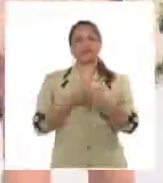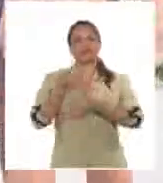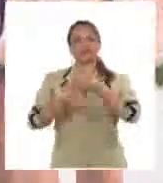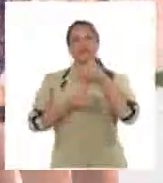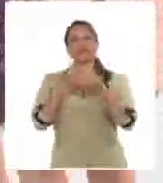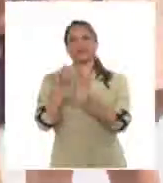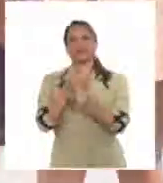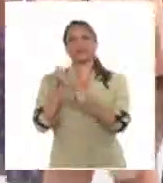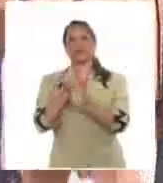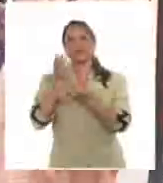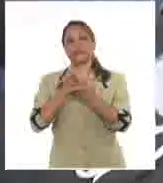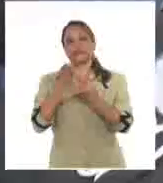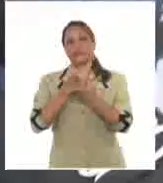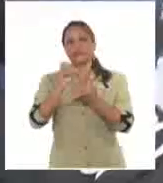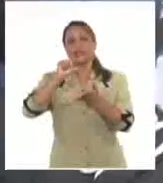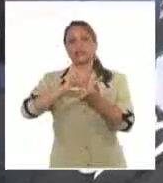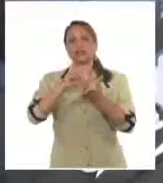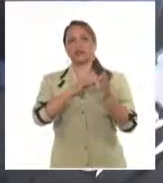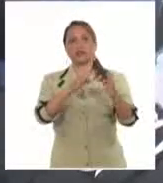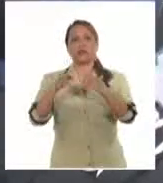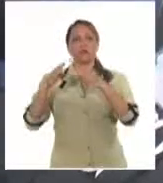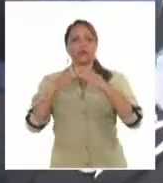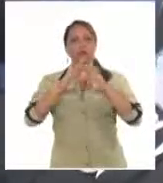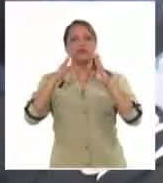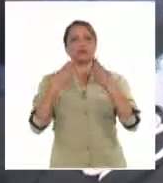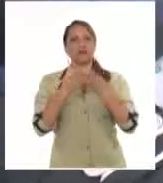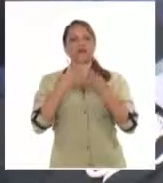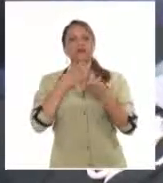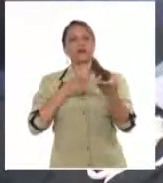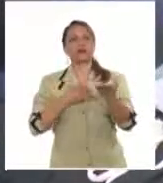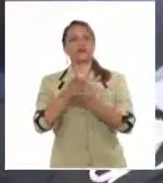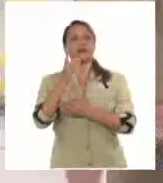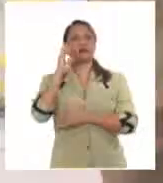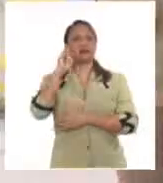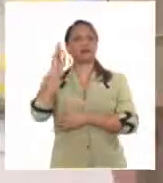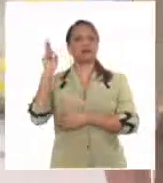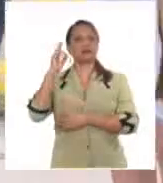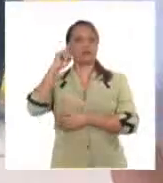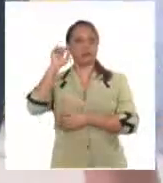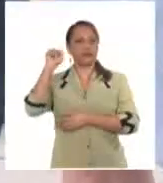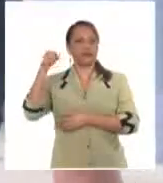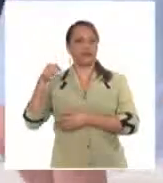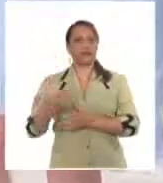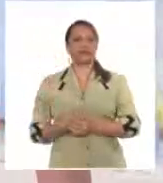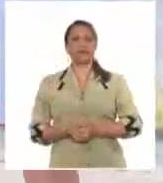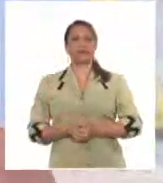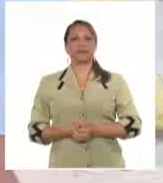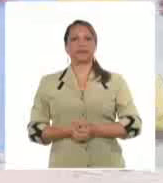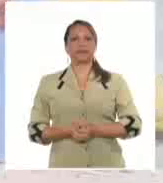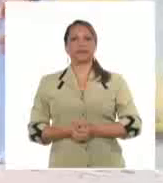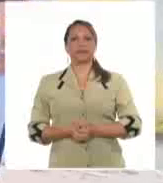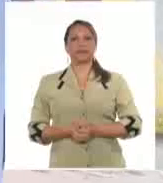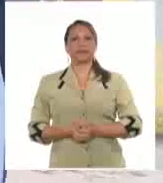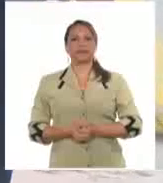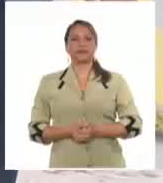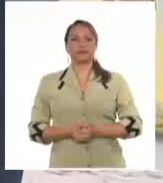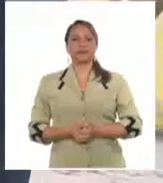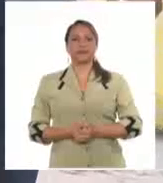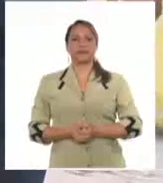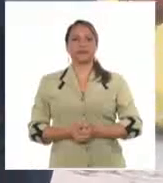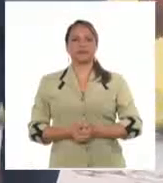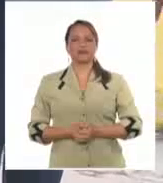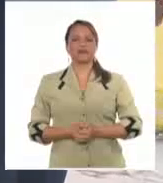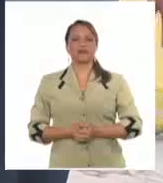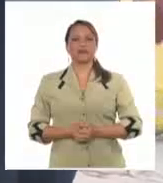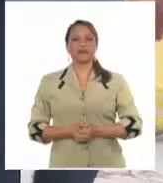escuelas, centros de labor y comunidades para que perdure la memoria. Ejemplos de, como dijera Fidel, ser